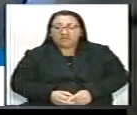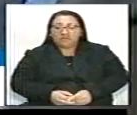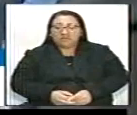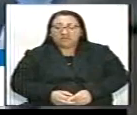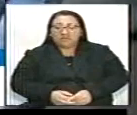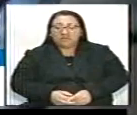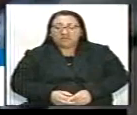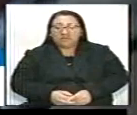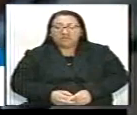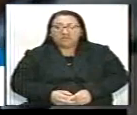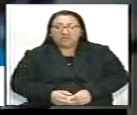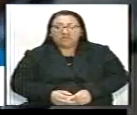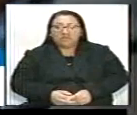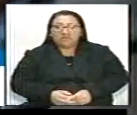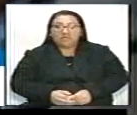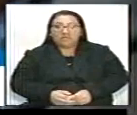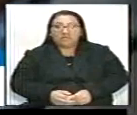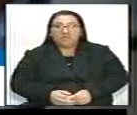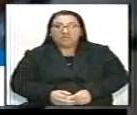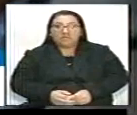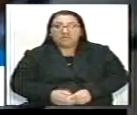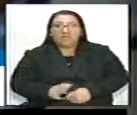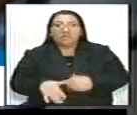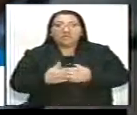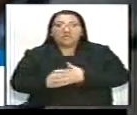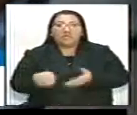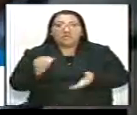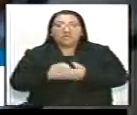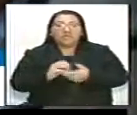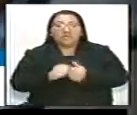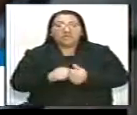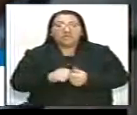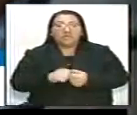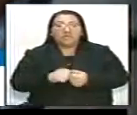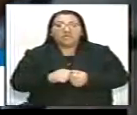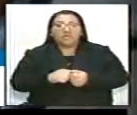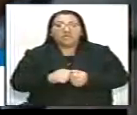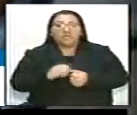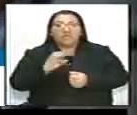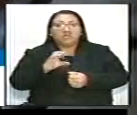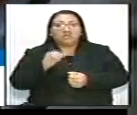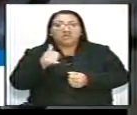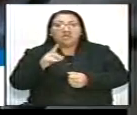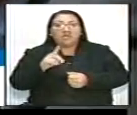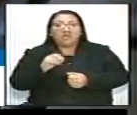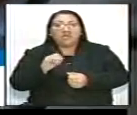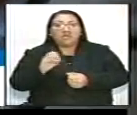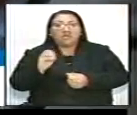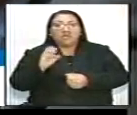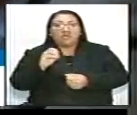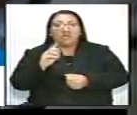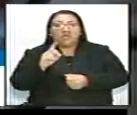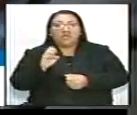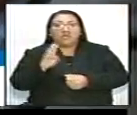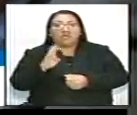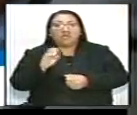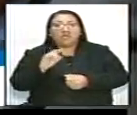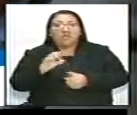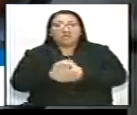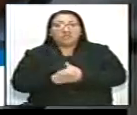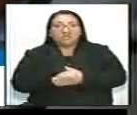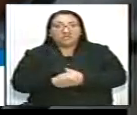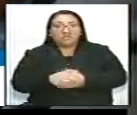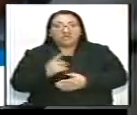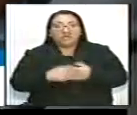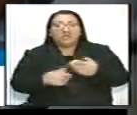los arbitrajes que se han interpuesto tanto por Enagás ante el CIADI o por Odebrecht, que tiene iniciado